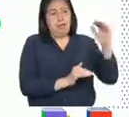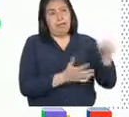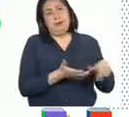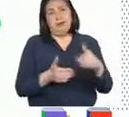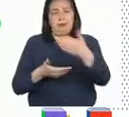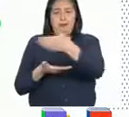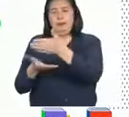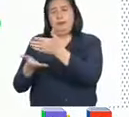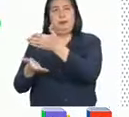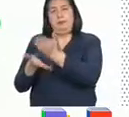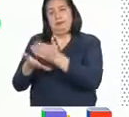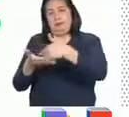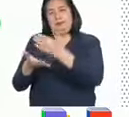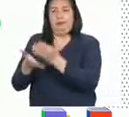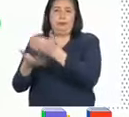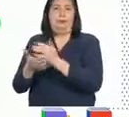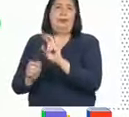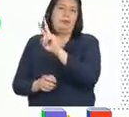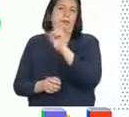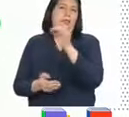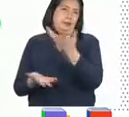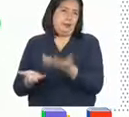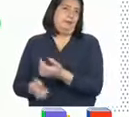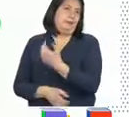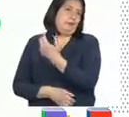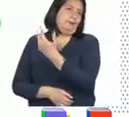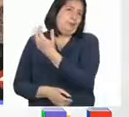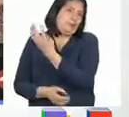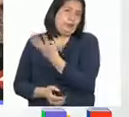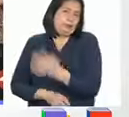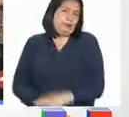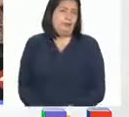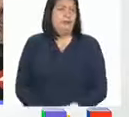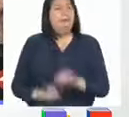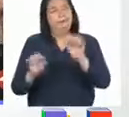de torta que 4 porciones de una torta dividida en 20 partes.